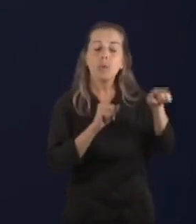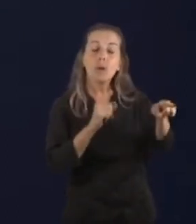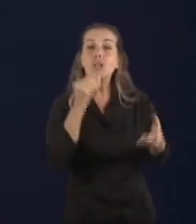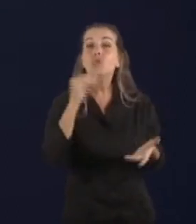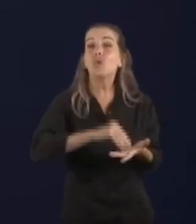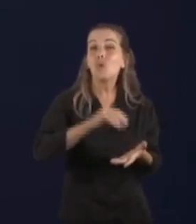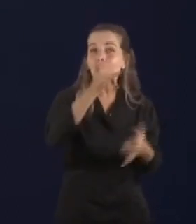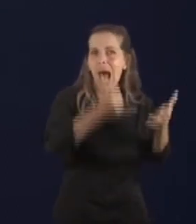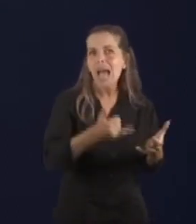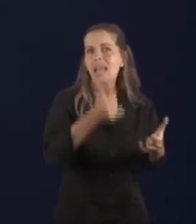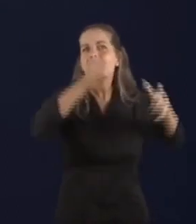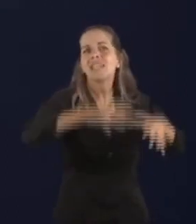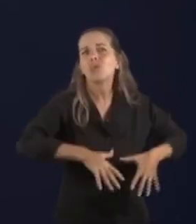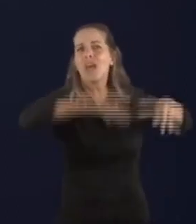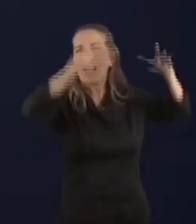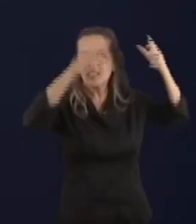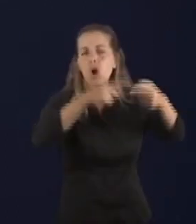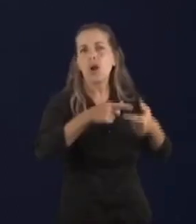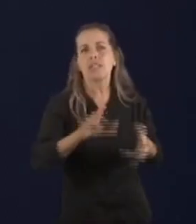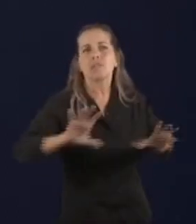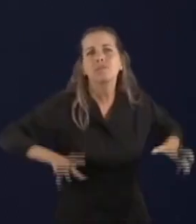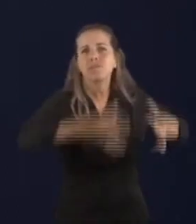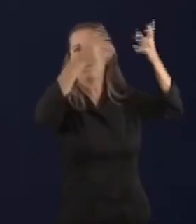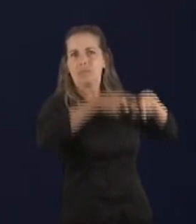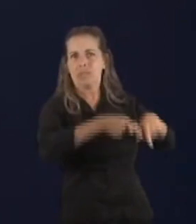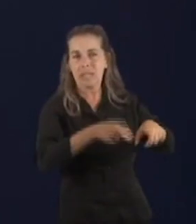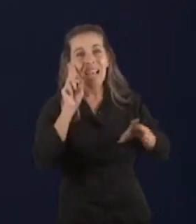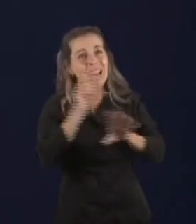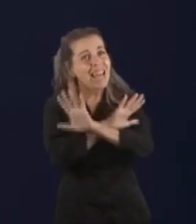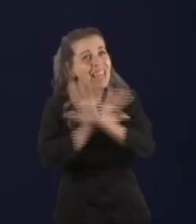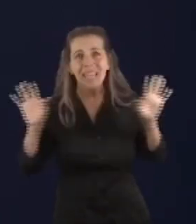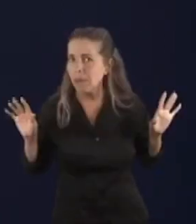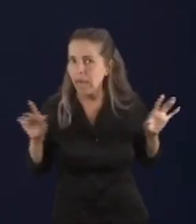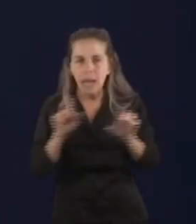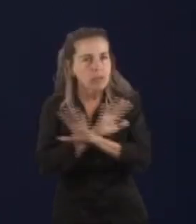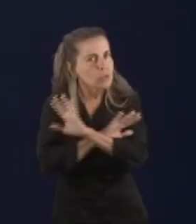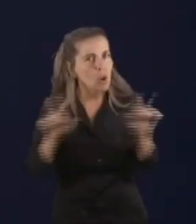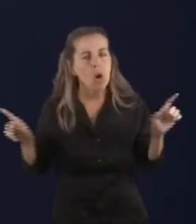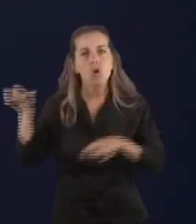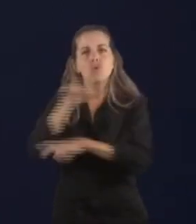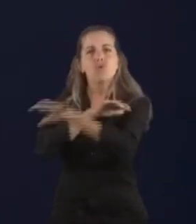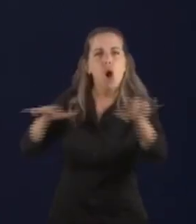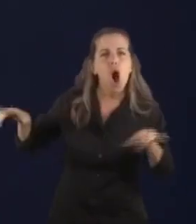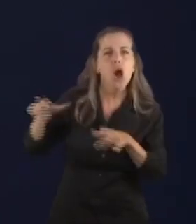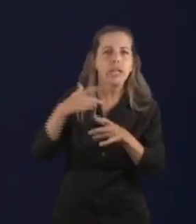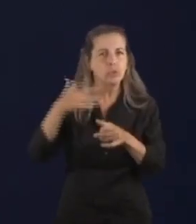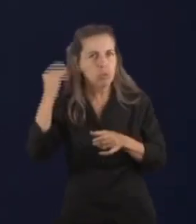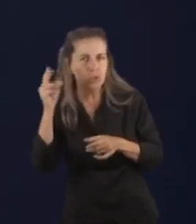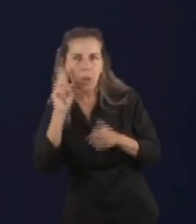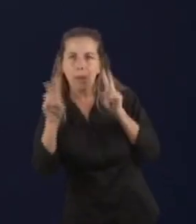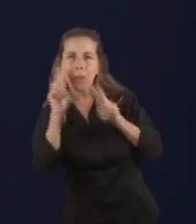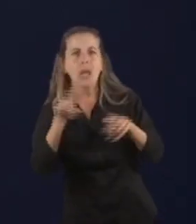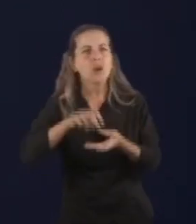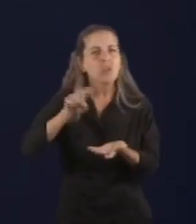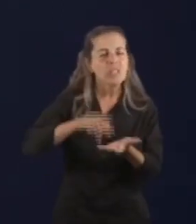como inundaciones o o incendios pero nada tiene que ver con too lo que trascendió en relación a no solo